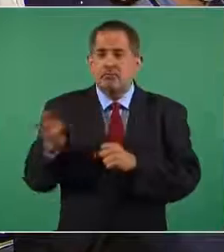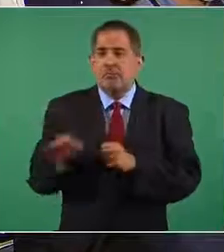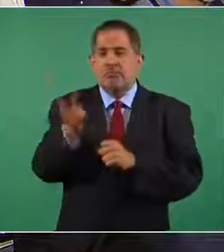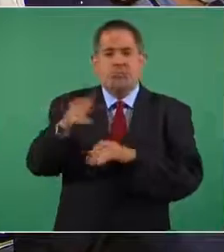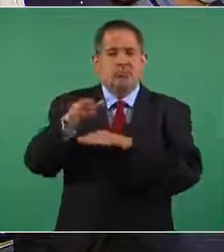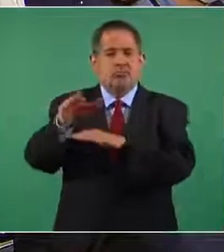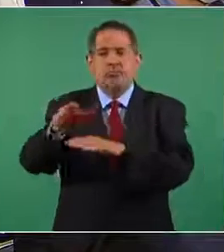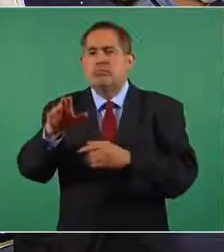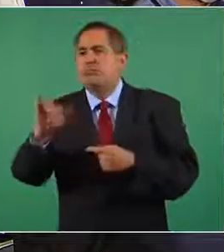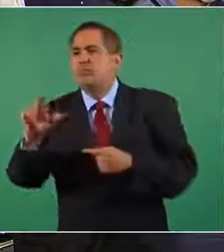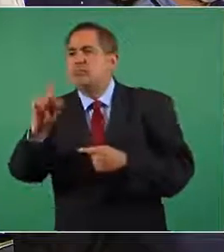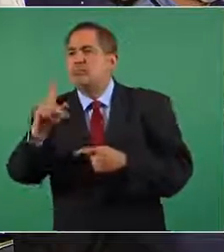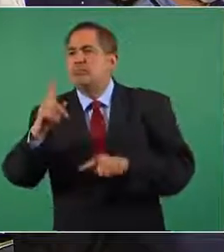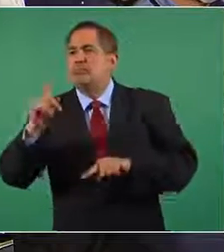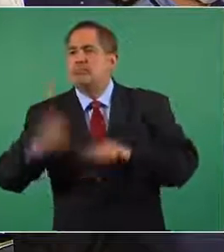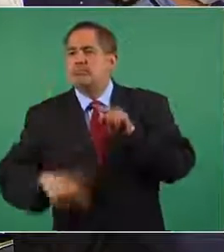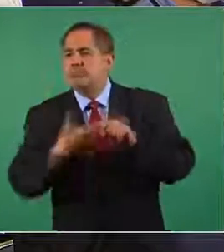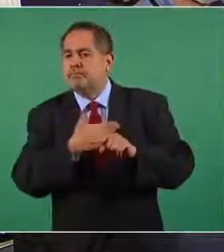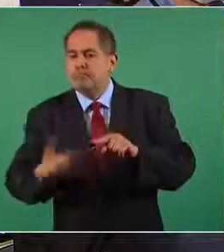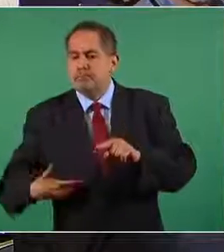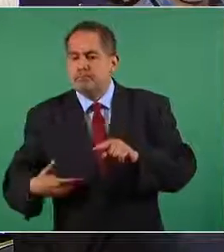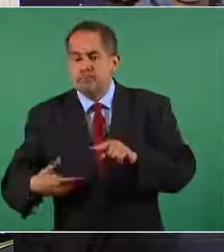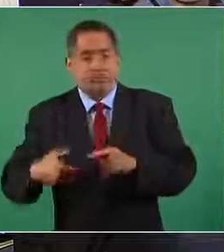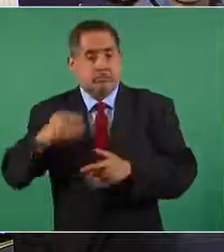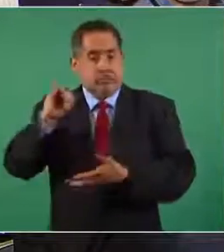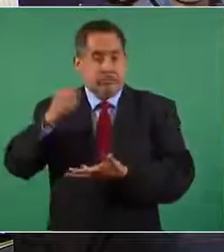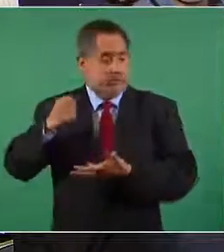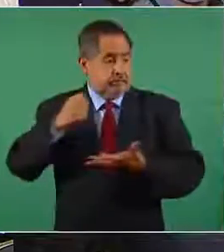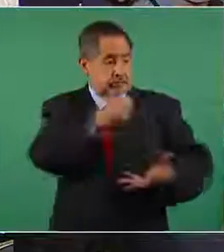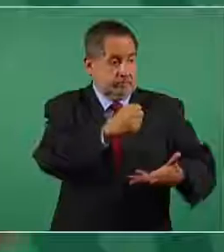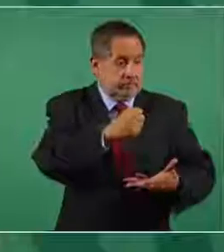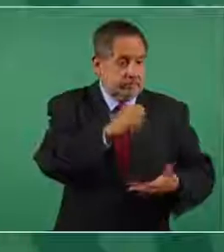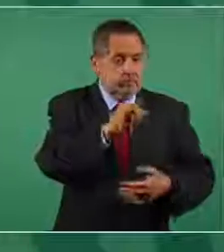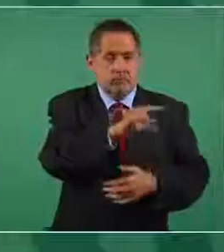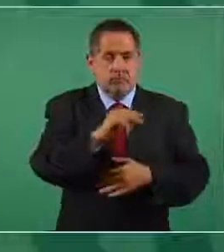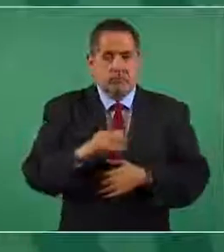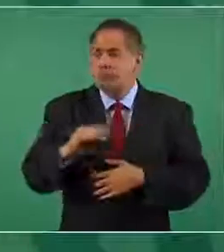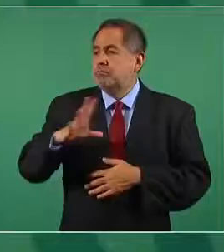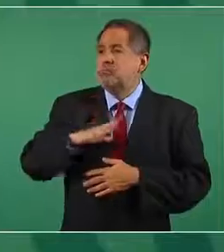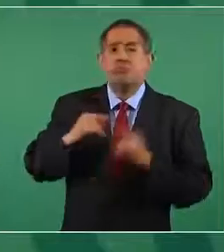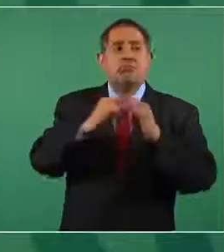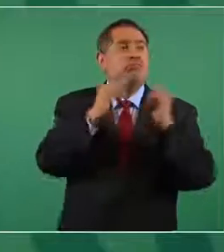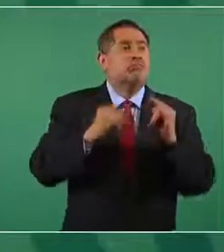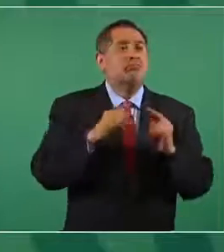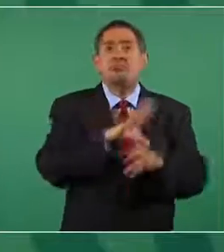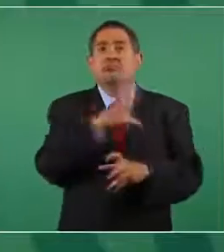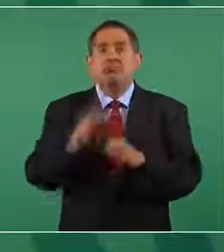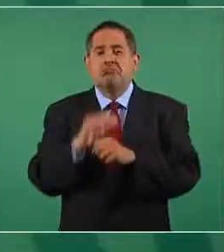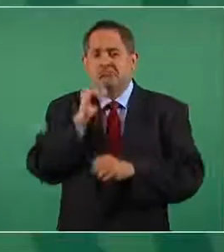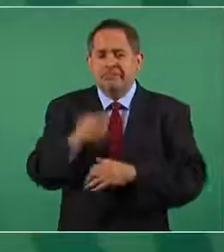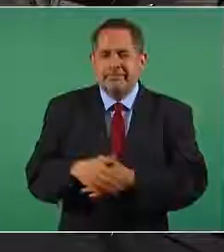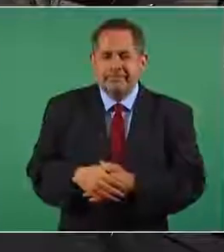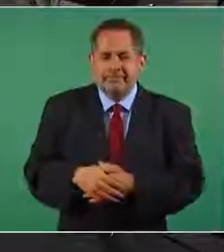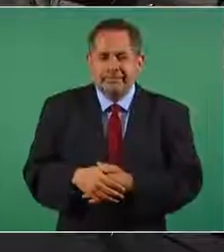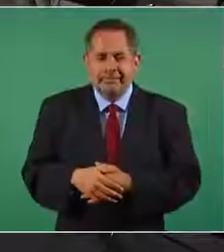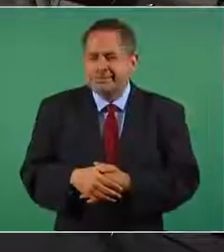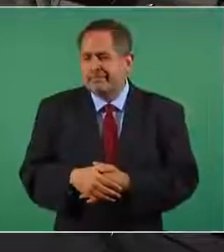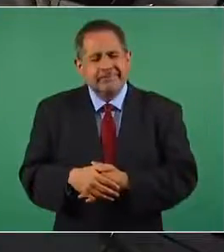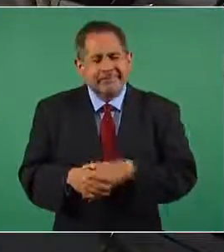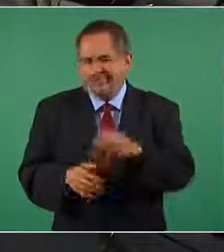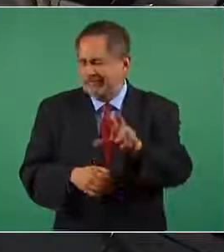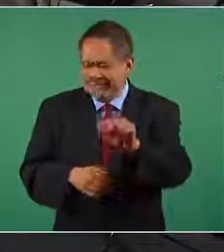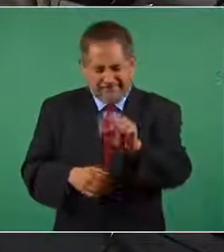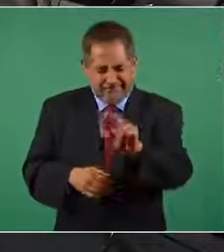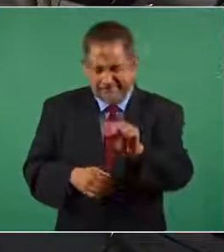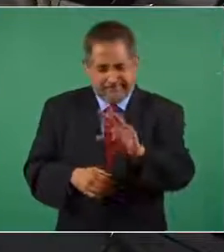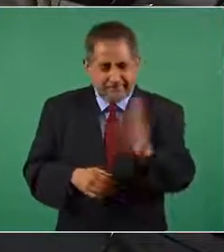revocación, me den el dinero, si no, no habrá casillas al 100 nuevamente. No, pero no solo eso.